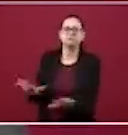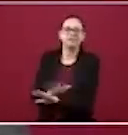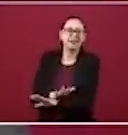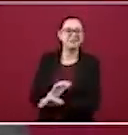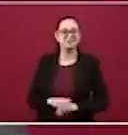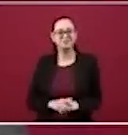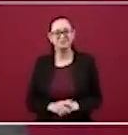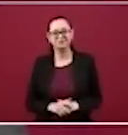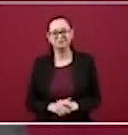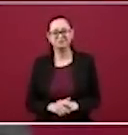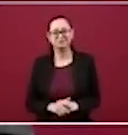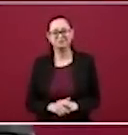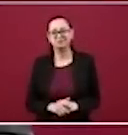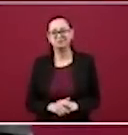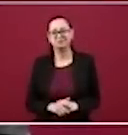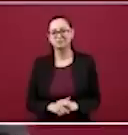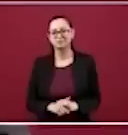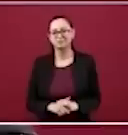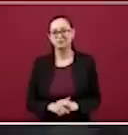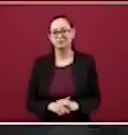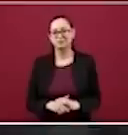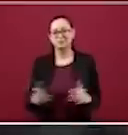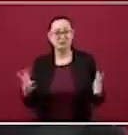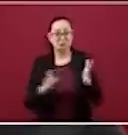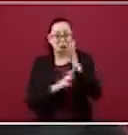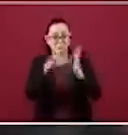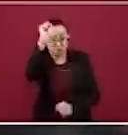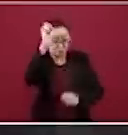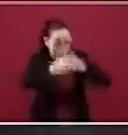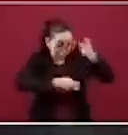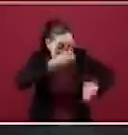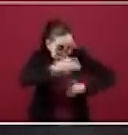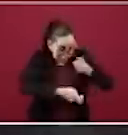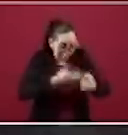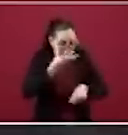Entonces, pero no nos vamos a meter a hacer reformas constitucionales